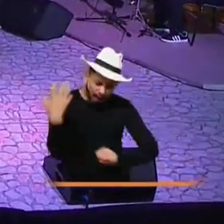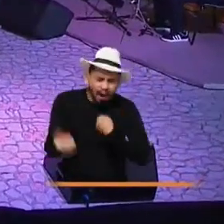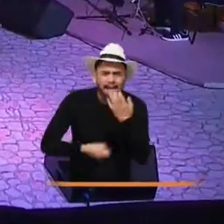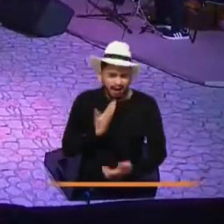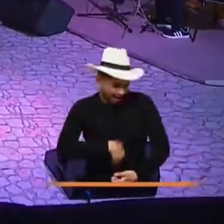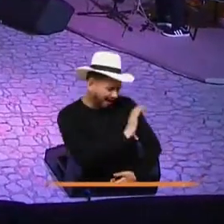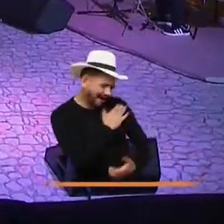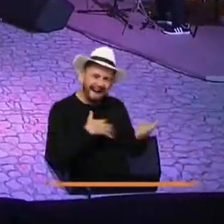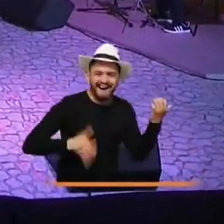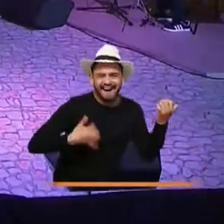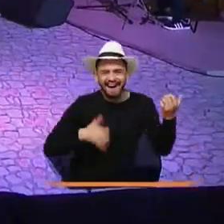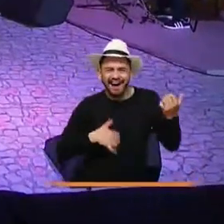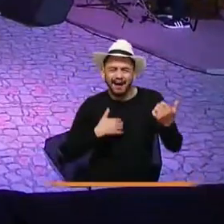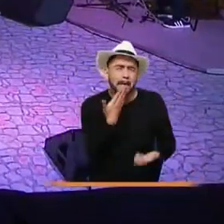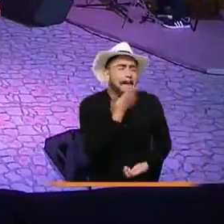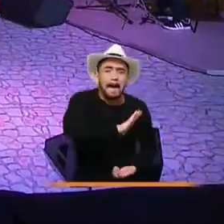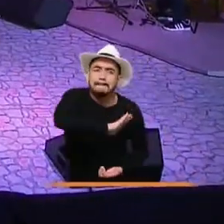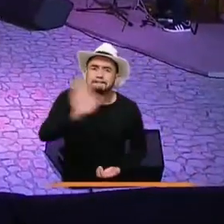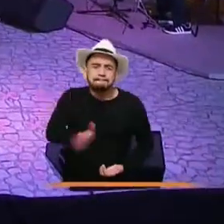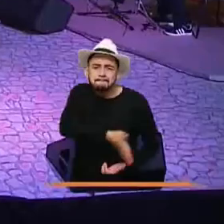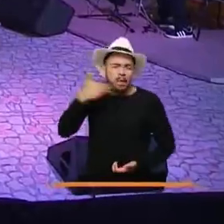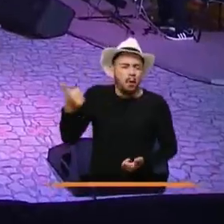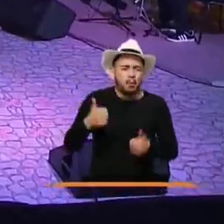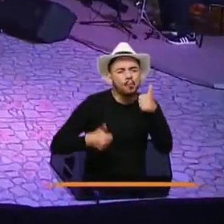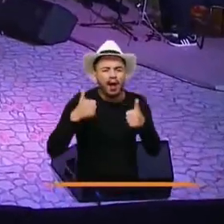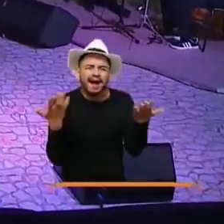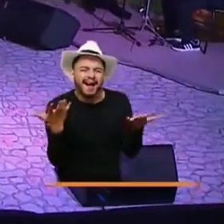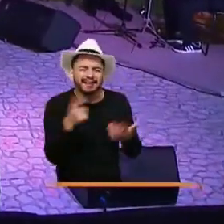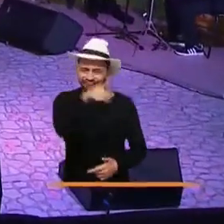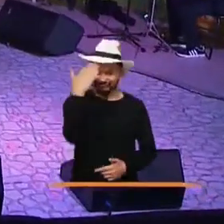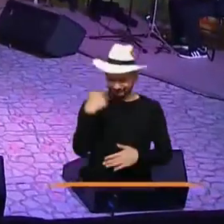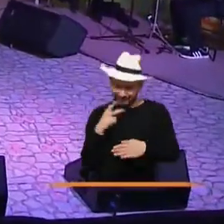favorito siempre será una tarima